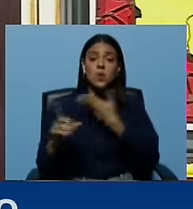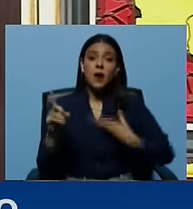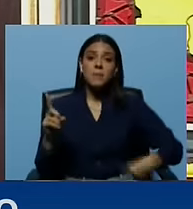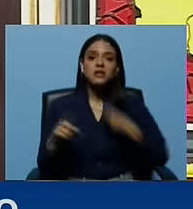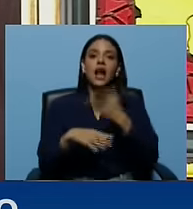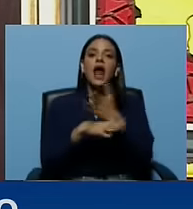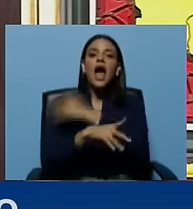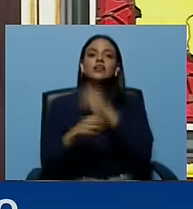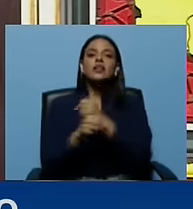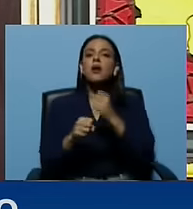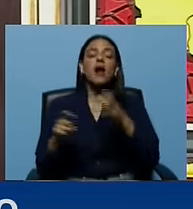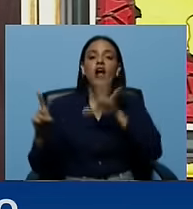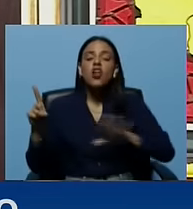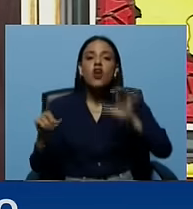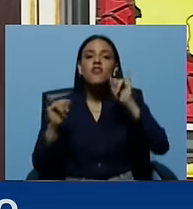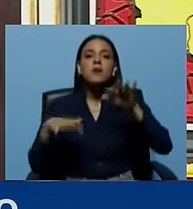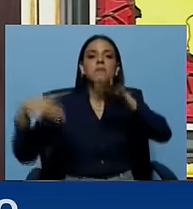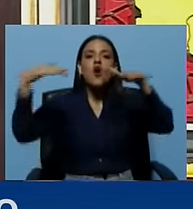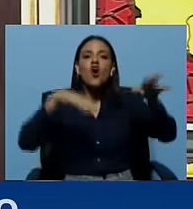Roques.